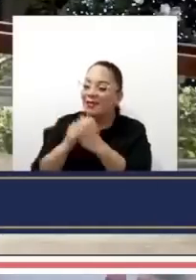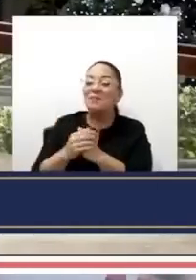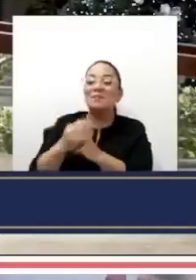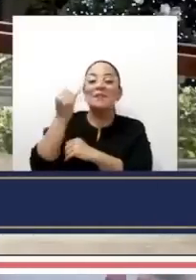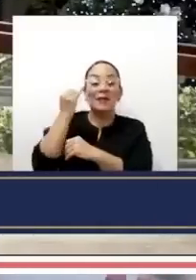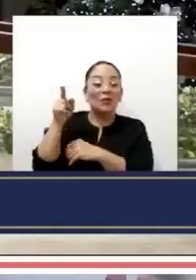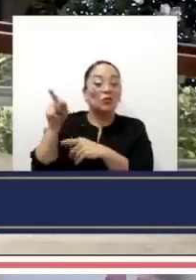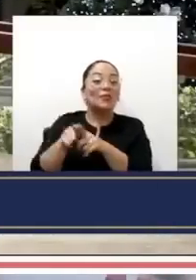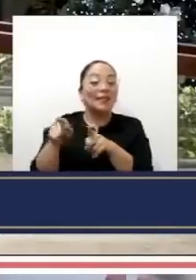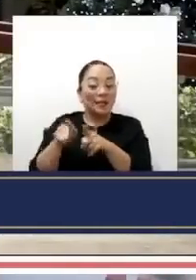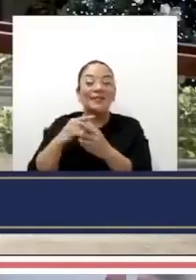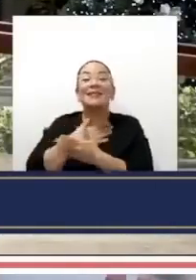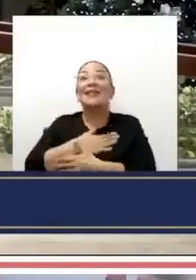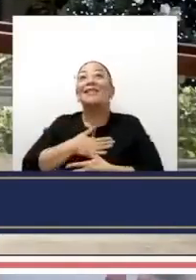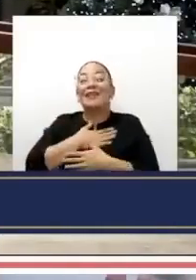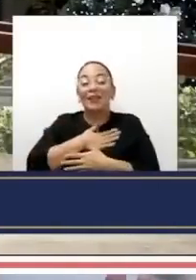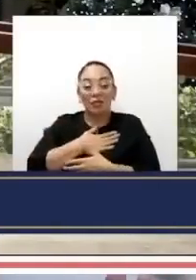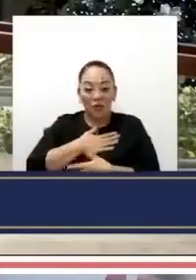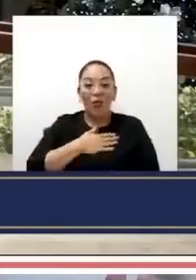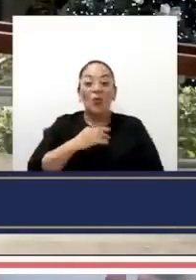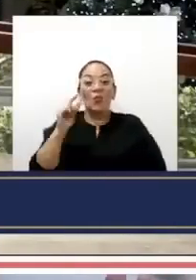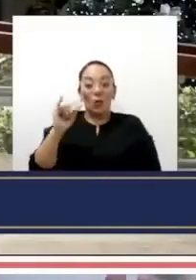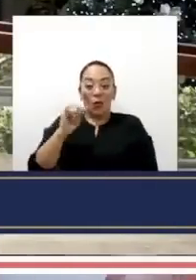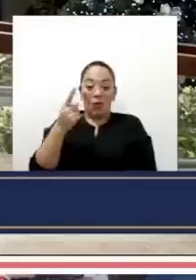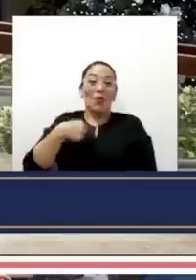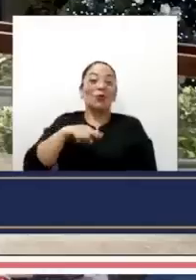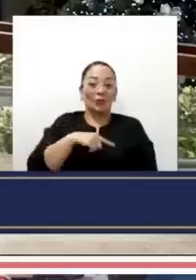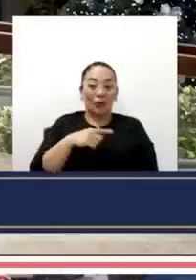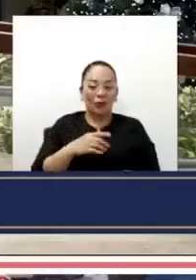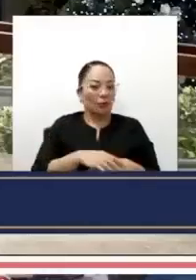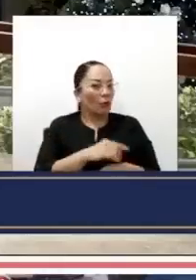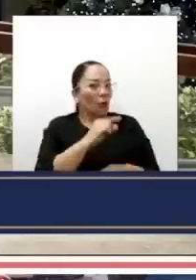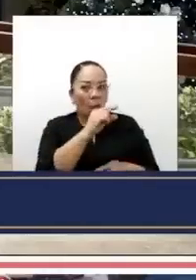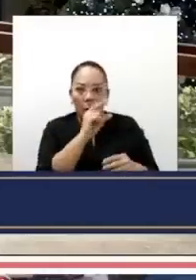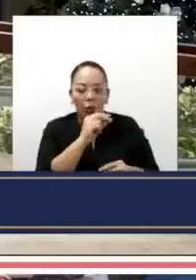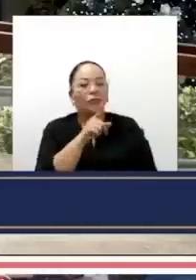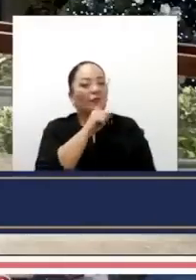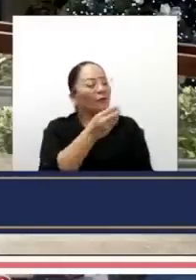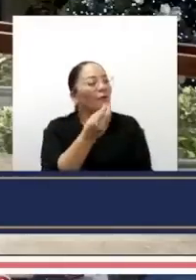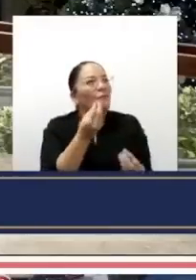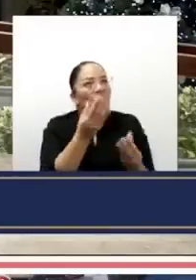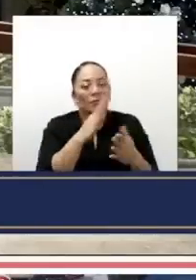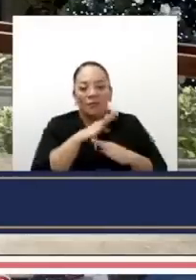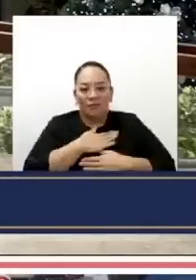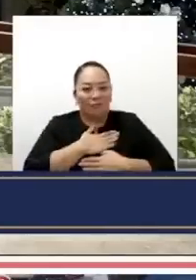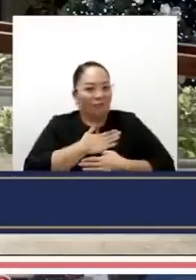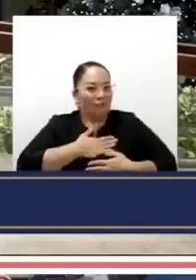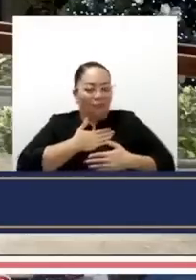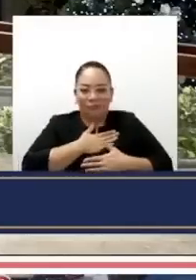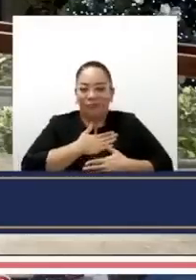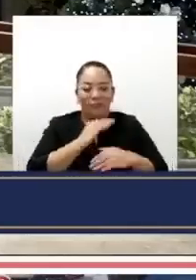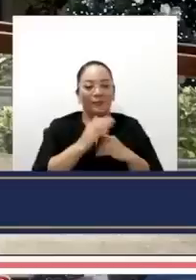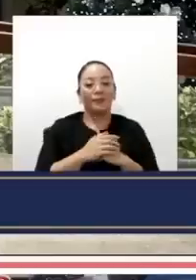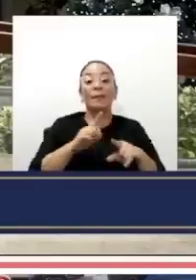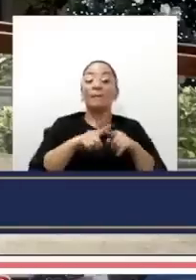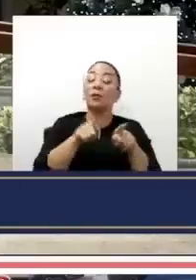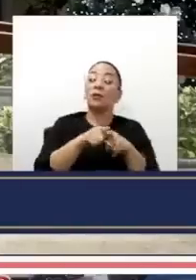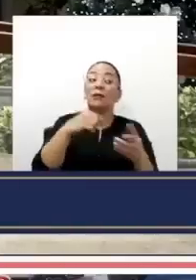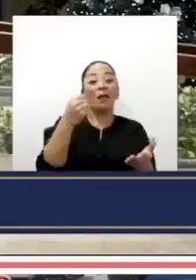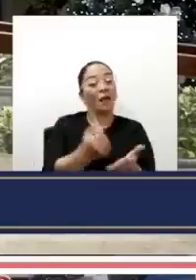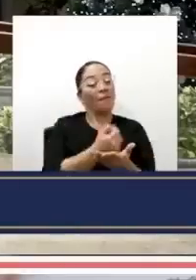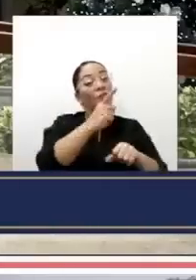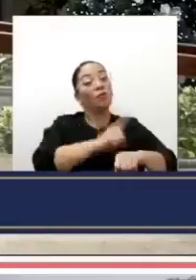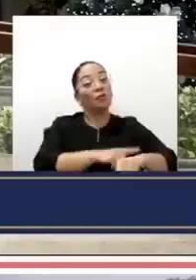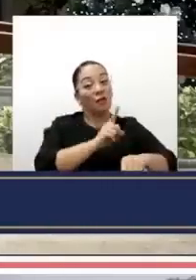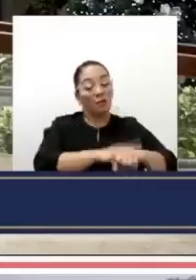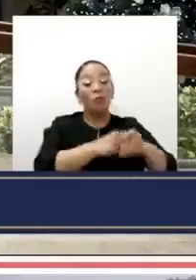usted también se divirtió un poco como nos divertimos ahora. No, un poco no, bastante me divertí. Pero también lamento el tiempo que se